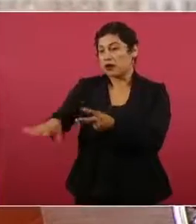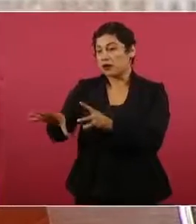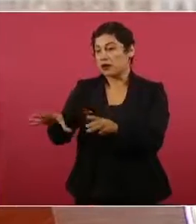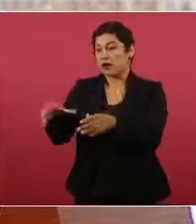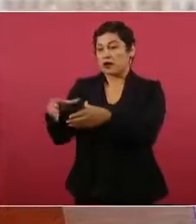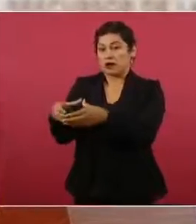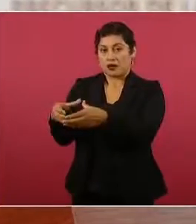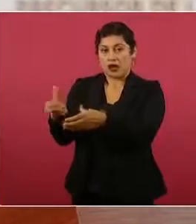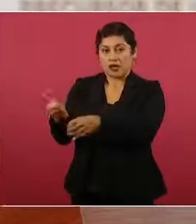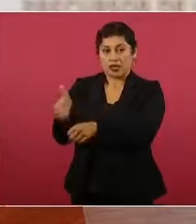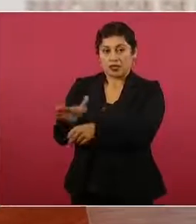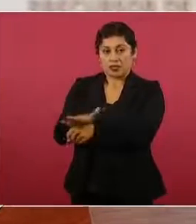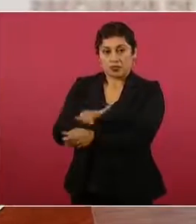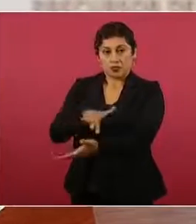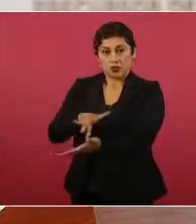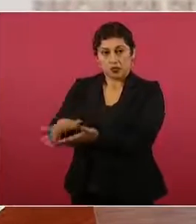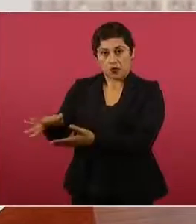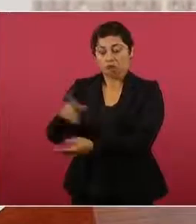sino tenían